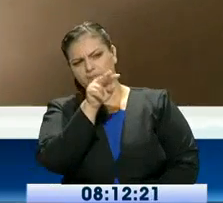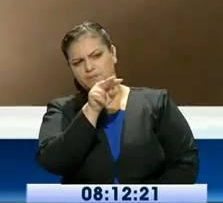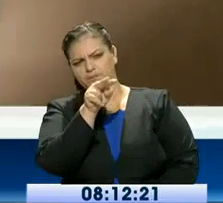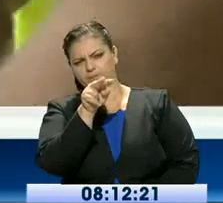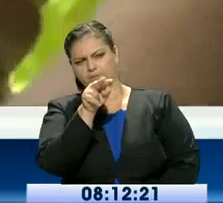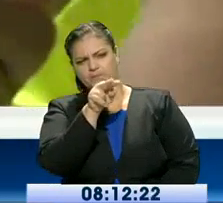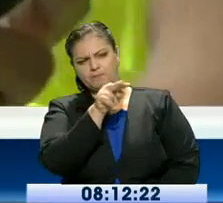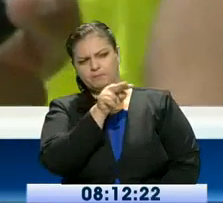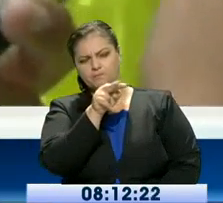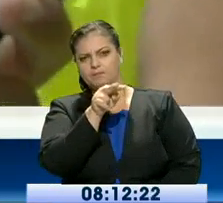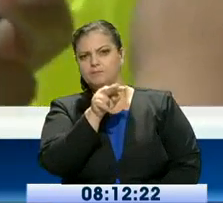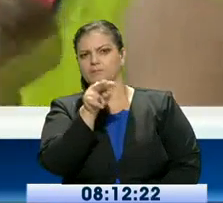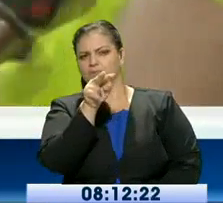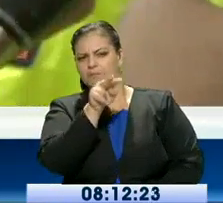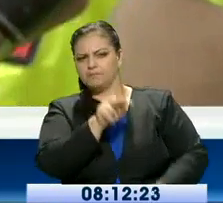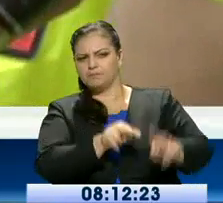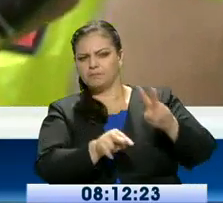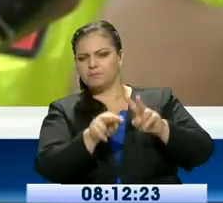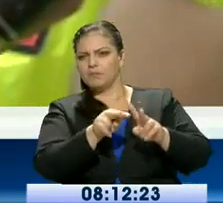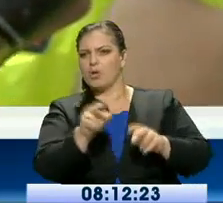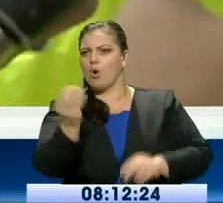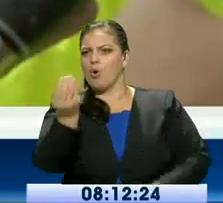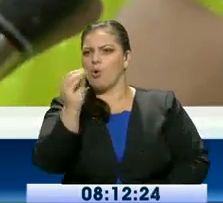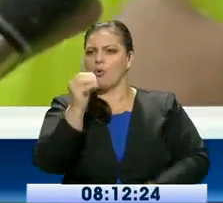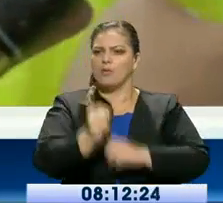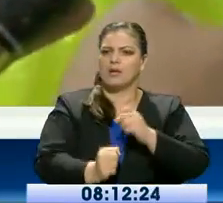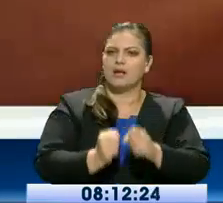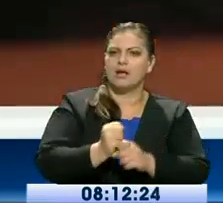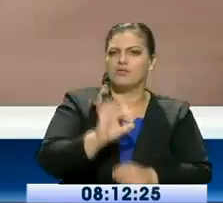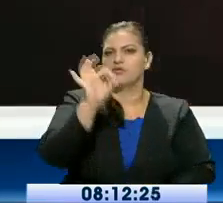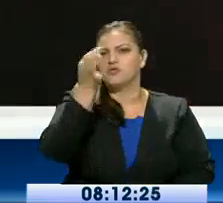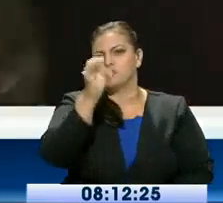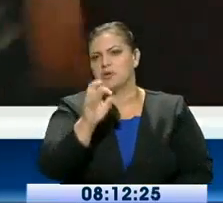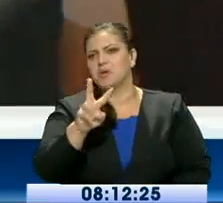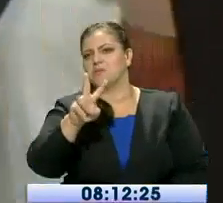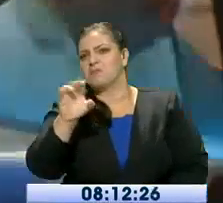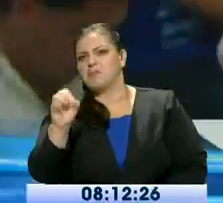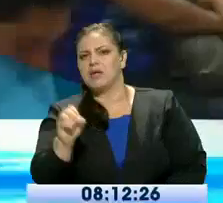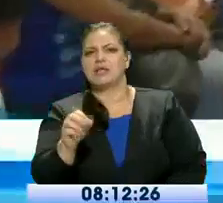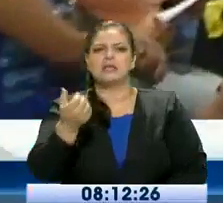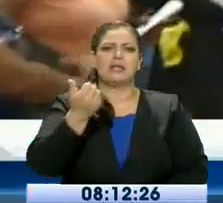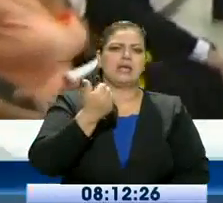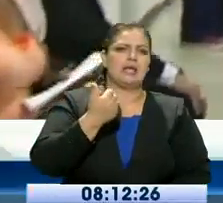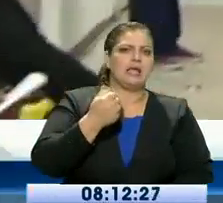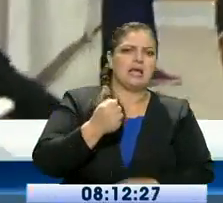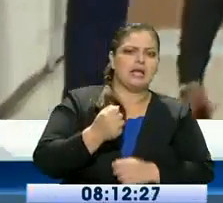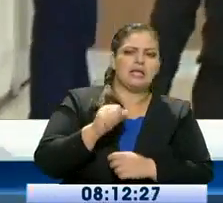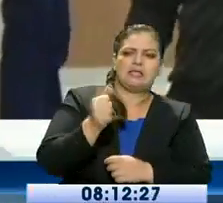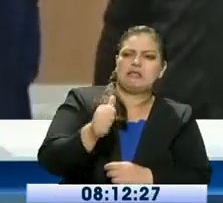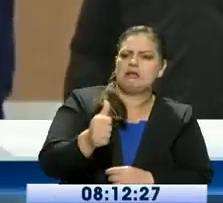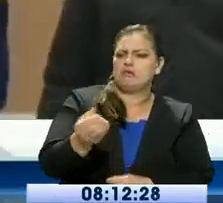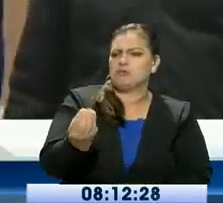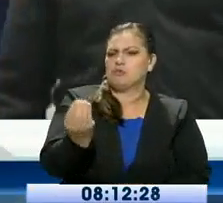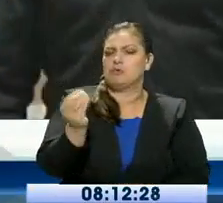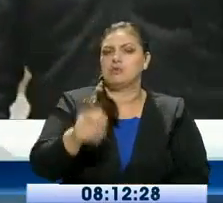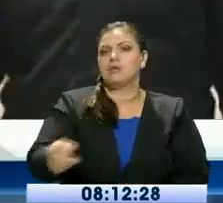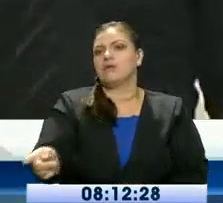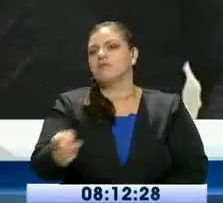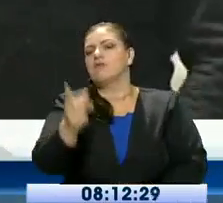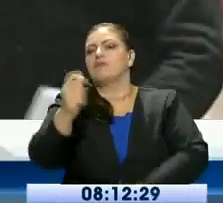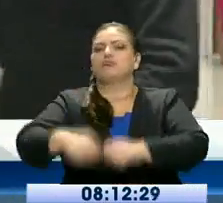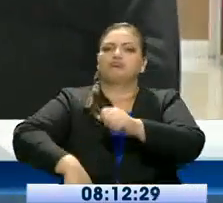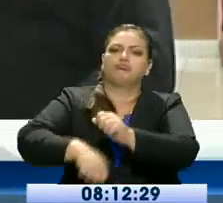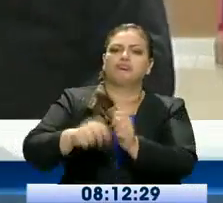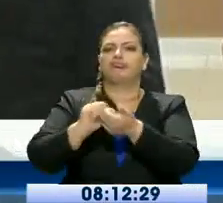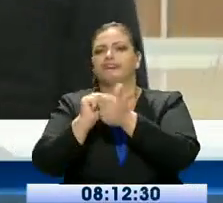gestión investigativa, son jóvenes de entre 10 y 19, 20 años que acuden allá al lugar a hacer deporte. Entonces,